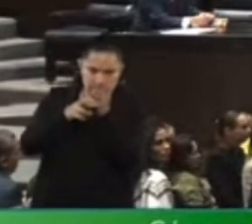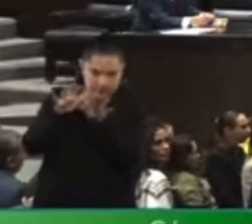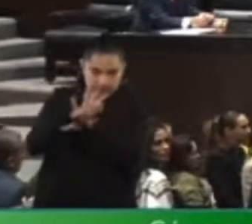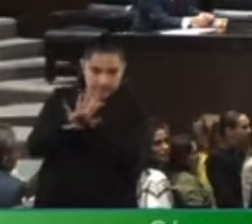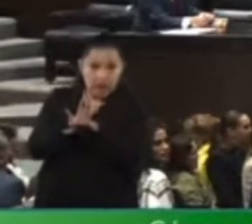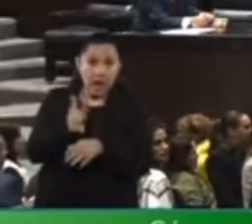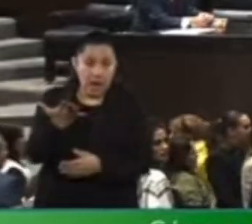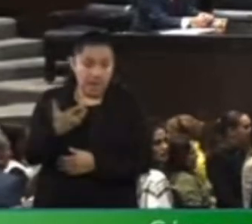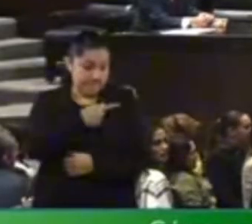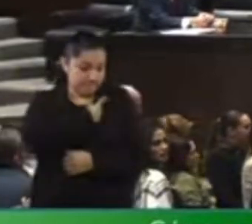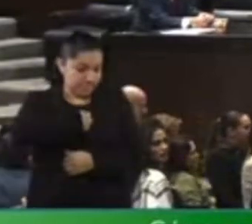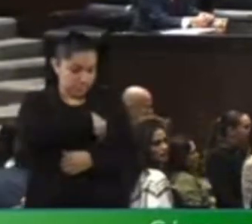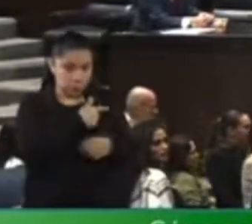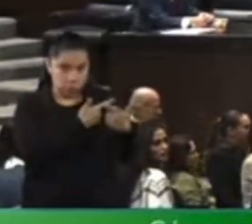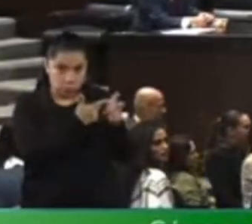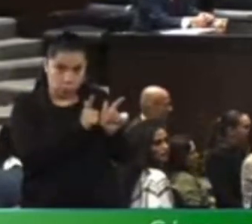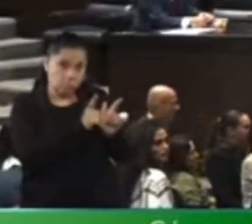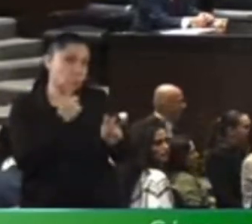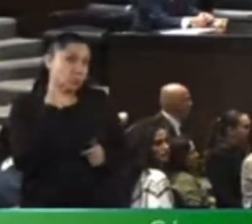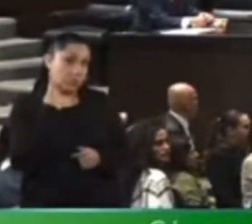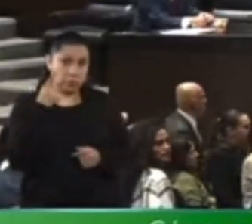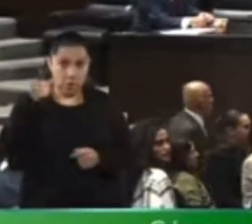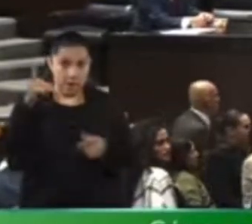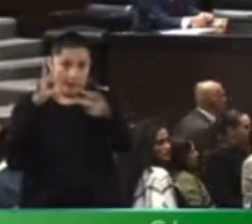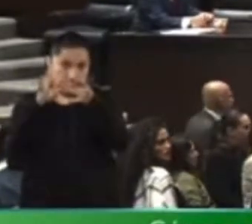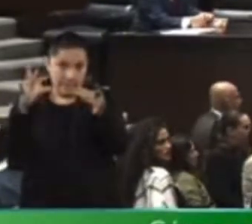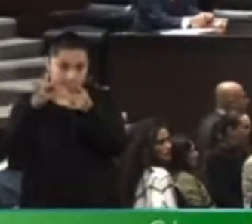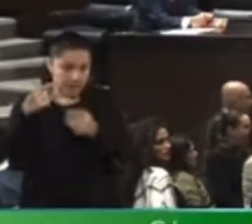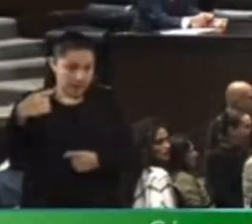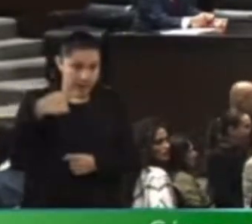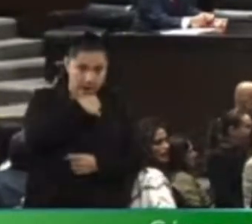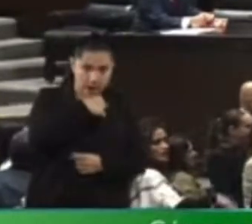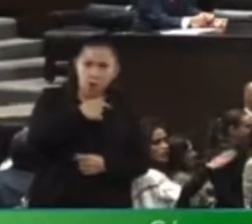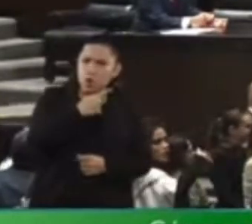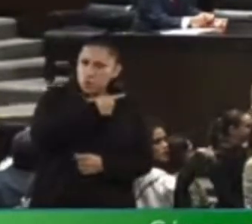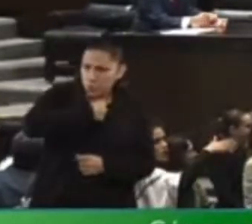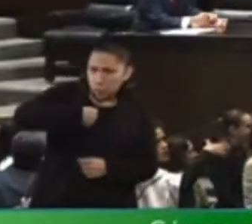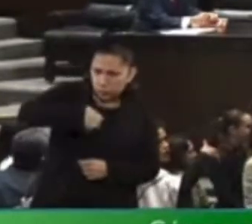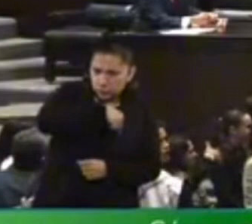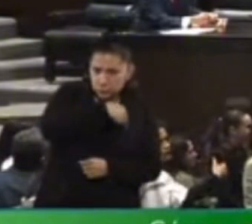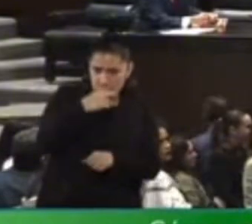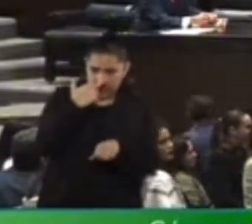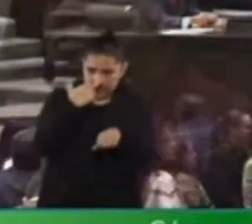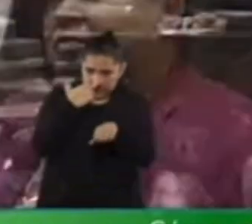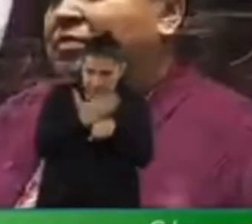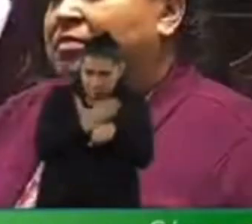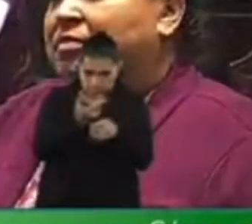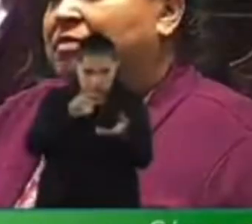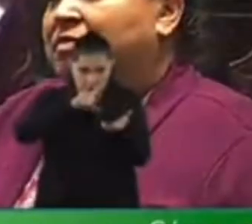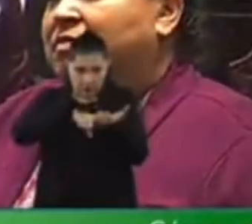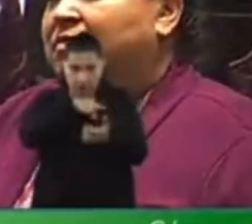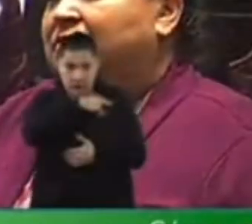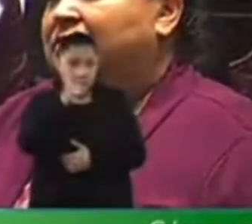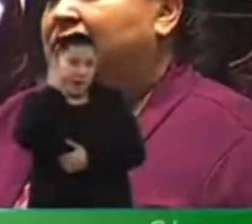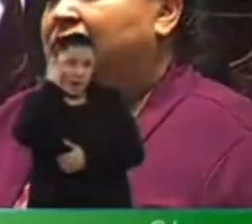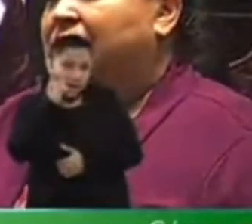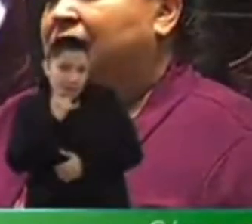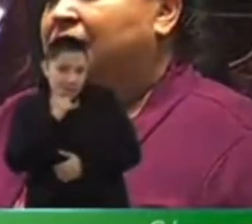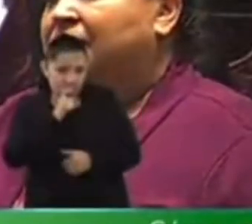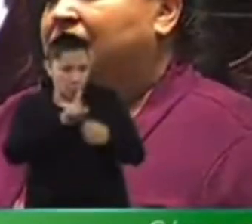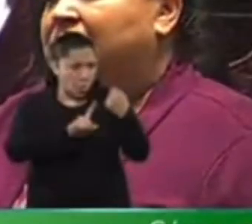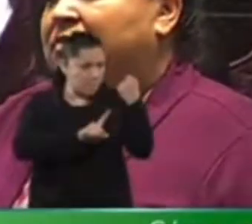somos completamente responsables de una desgracia en Guerrero y no lucramos con el